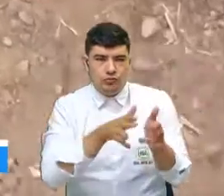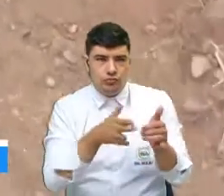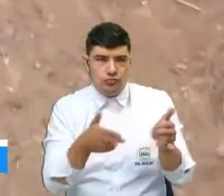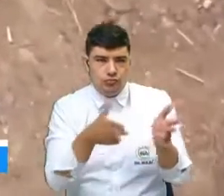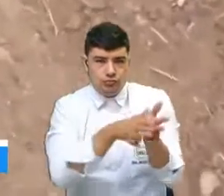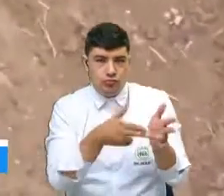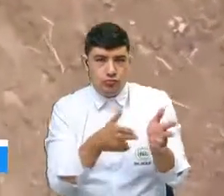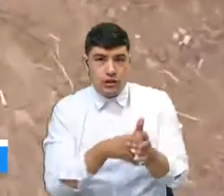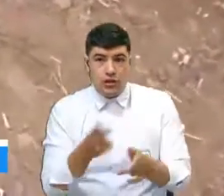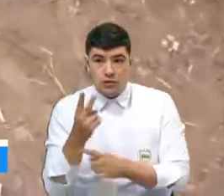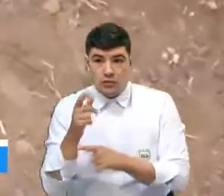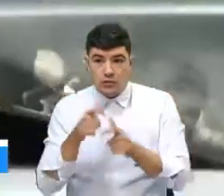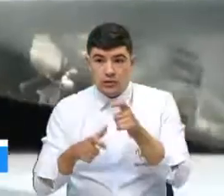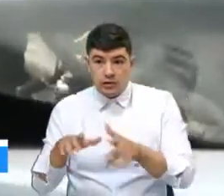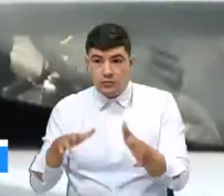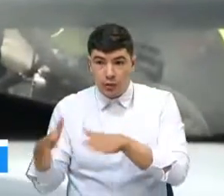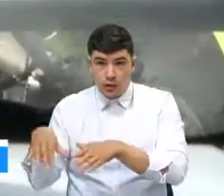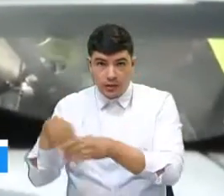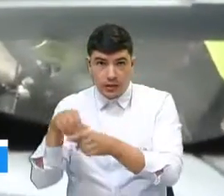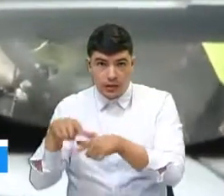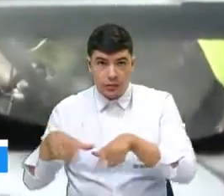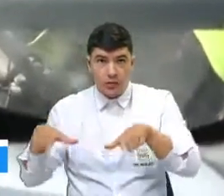murieron en el sitio tenía casa por cárcel por el delito de porte de armas de fuego